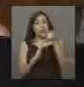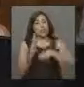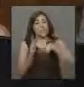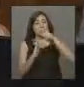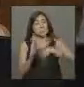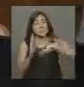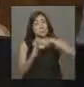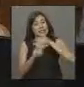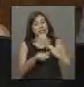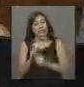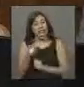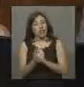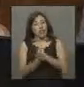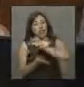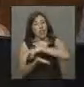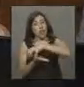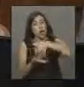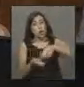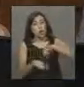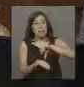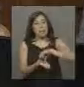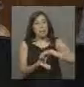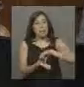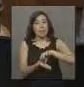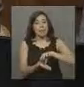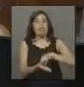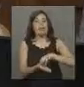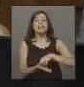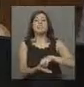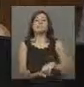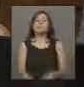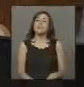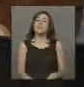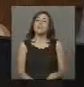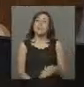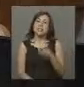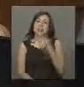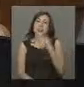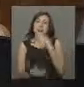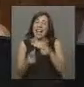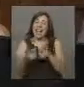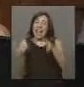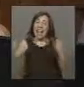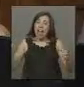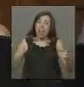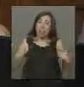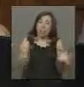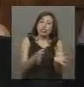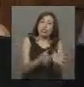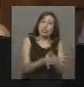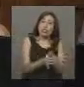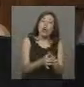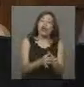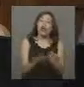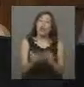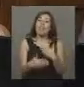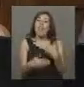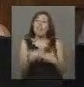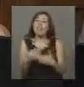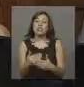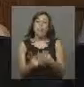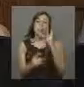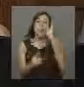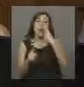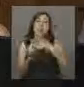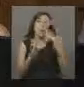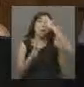año, en todas las comunas del país, en las grandes ciudades urbanas y hasta en los pequeños pueblos rurales, funcionará a lo menos una vez